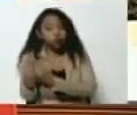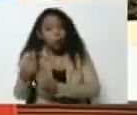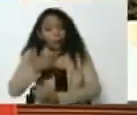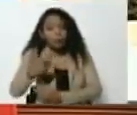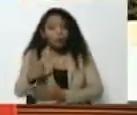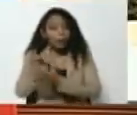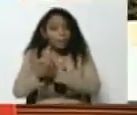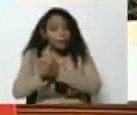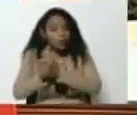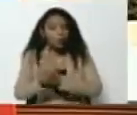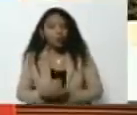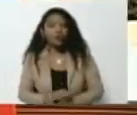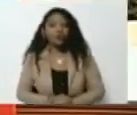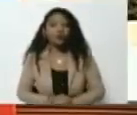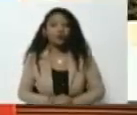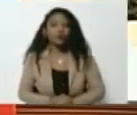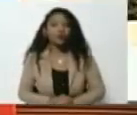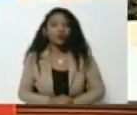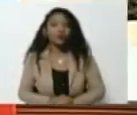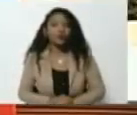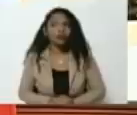camarados